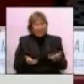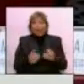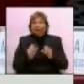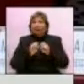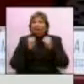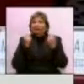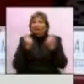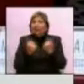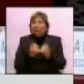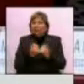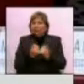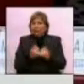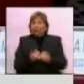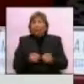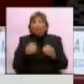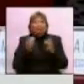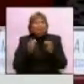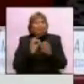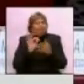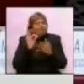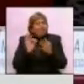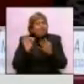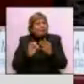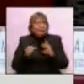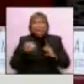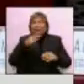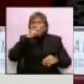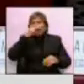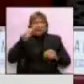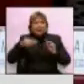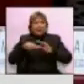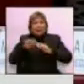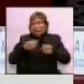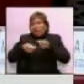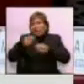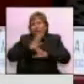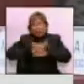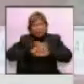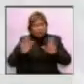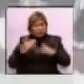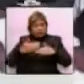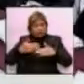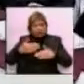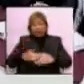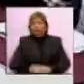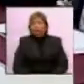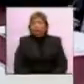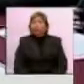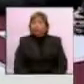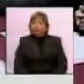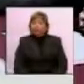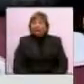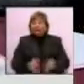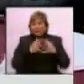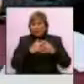asociación estratégica para que el narcotráfico no pueda avanzar en nuestra sociedad. La delegación de